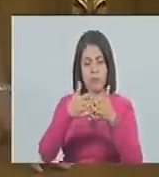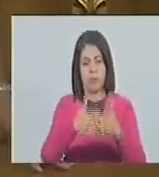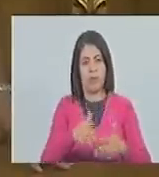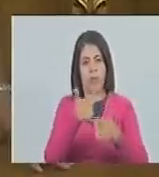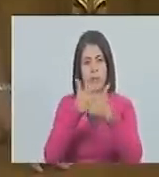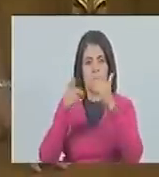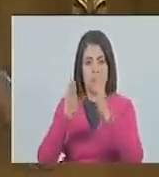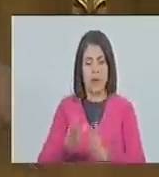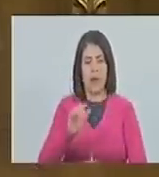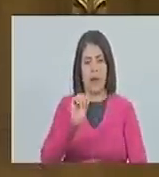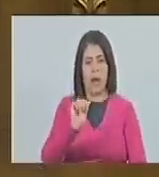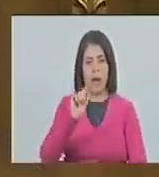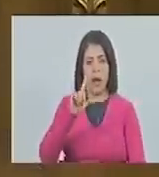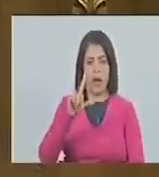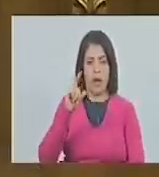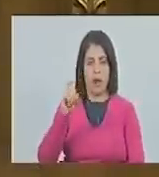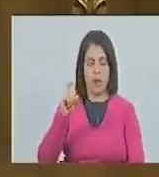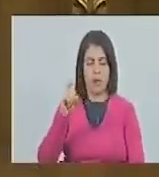Saab.